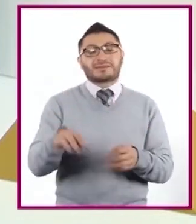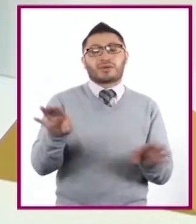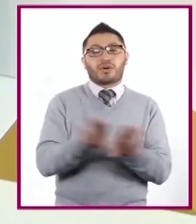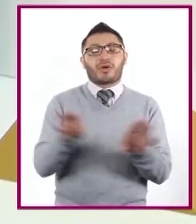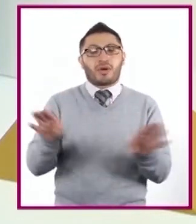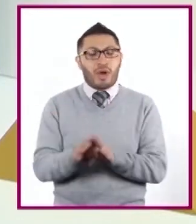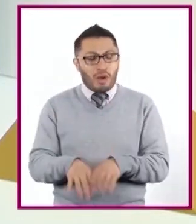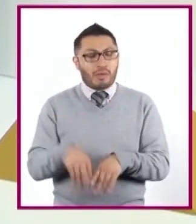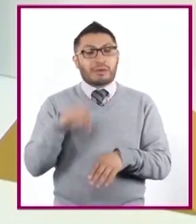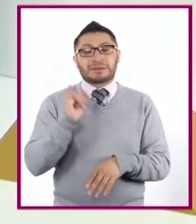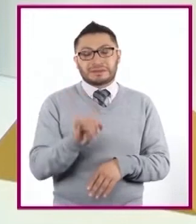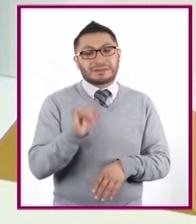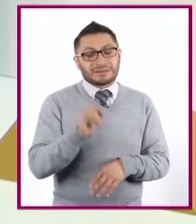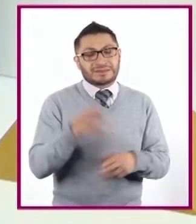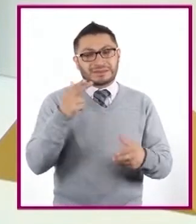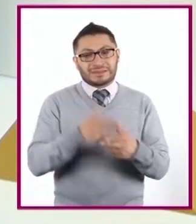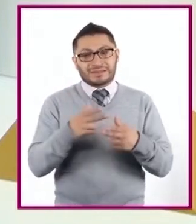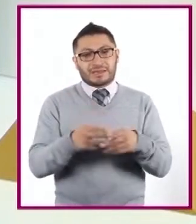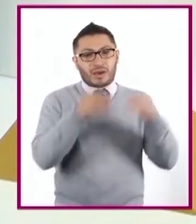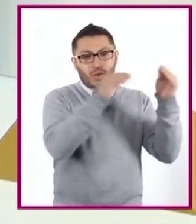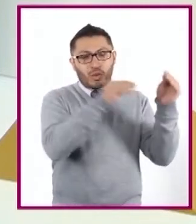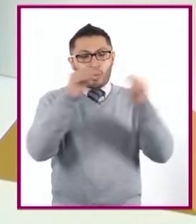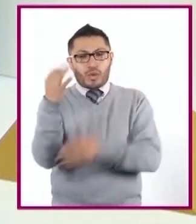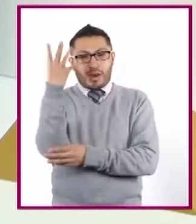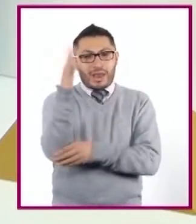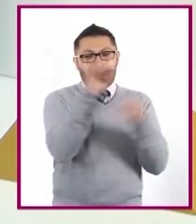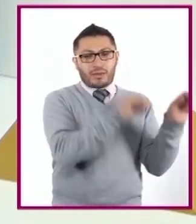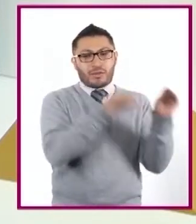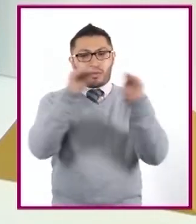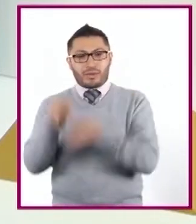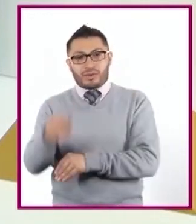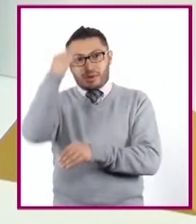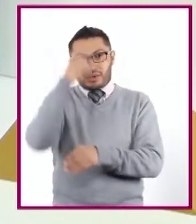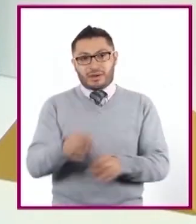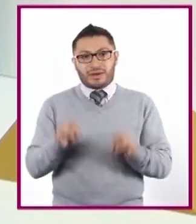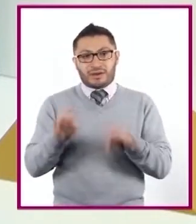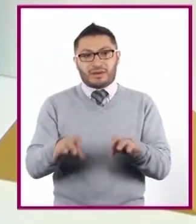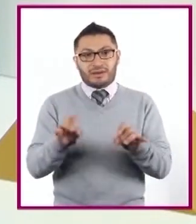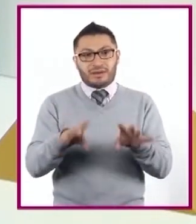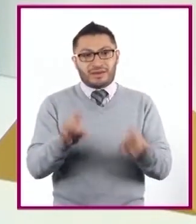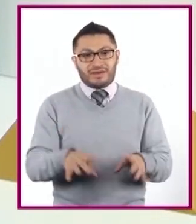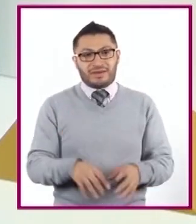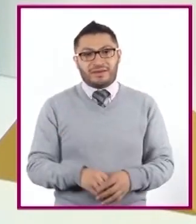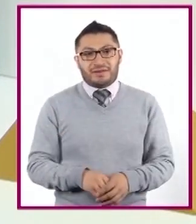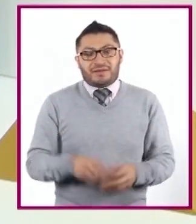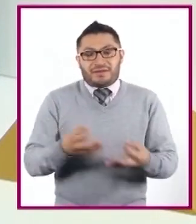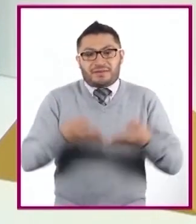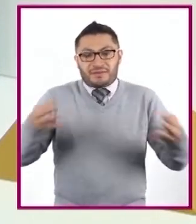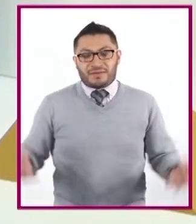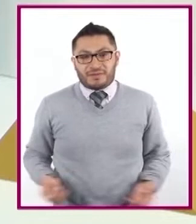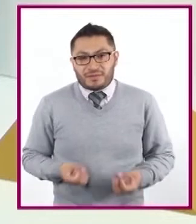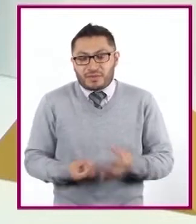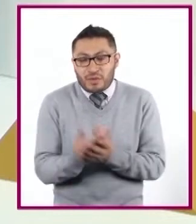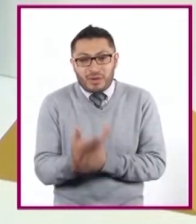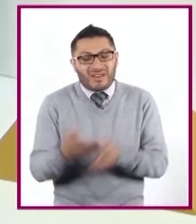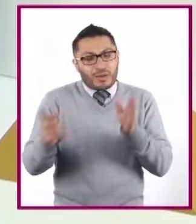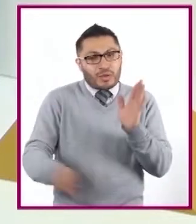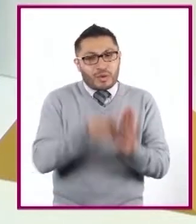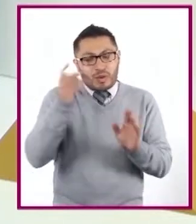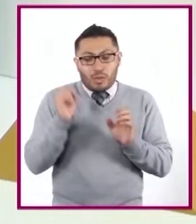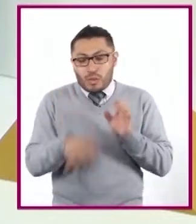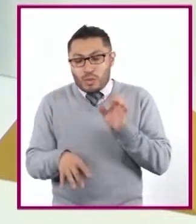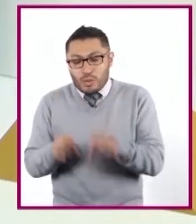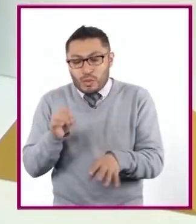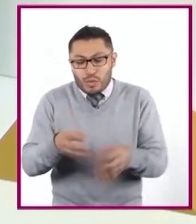recurrió incluso a trasladar pequeños árboles que pudieran ser plantados en las nuevas tierras y replantarlos varias veces hasta